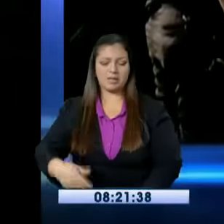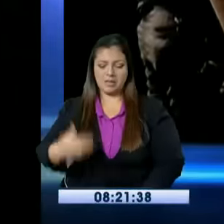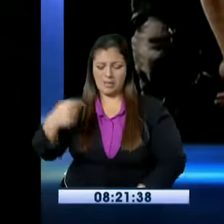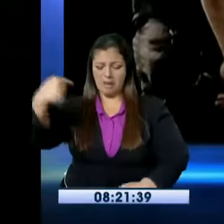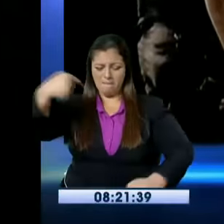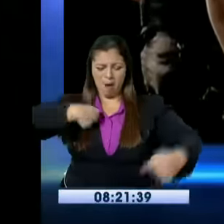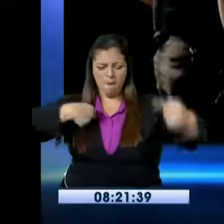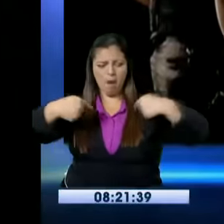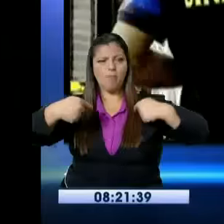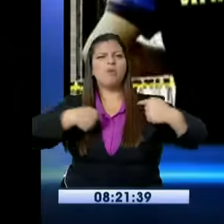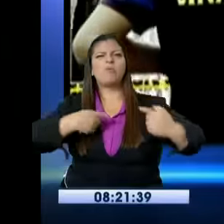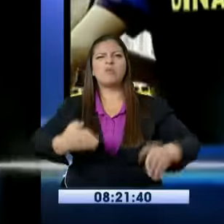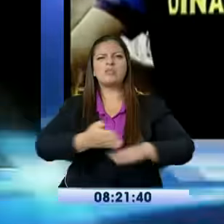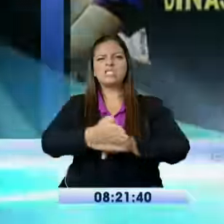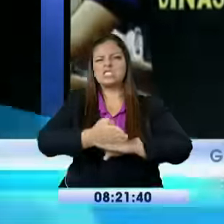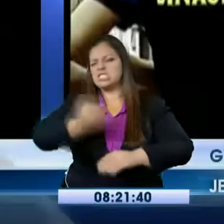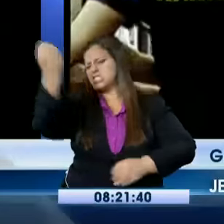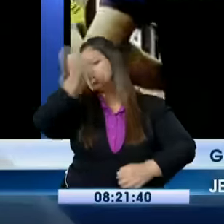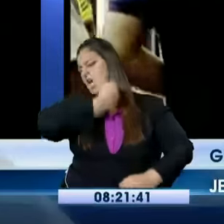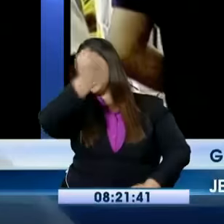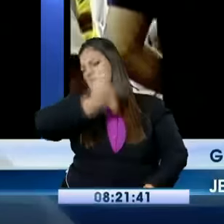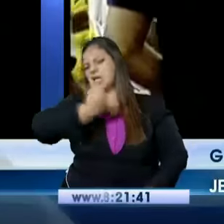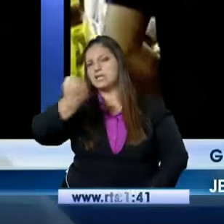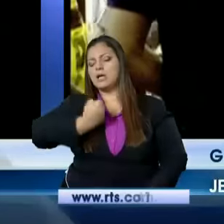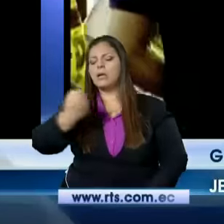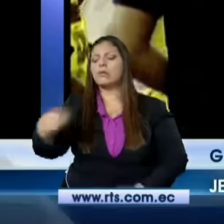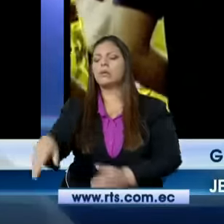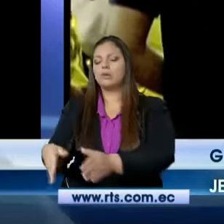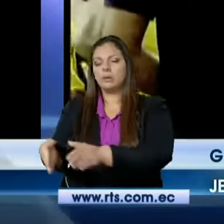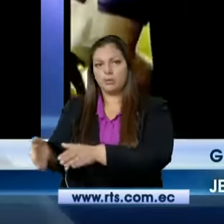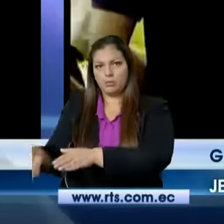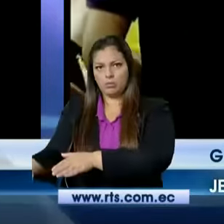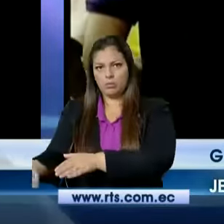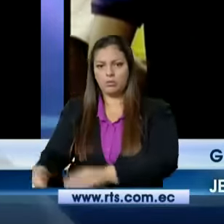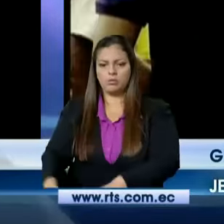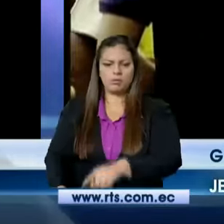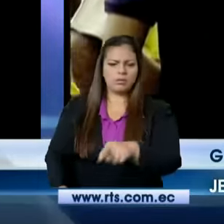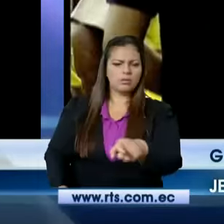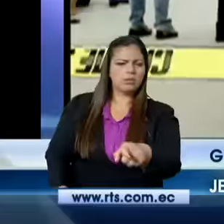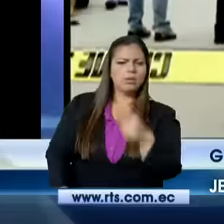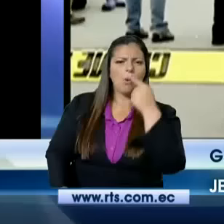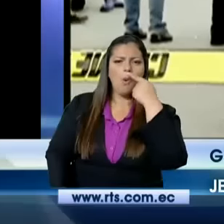arma corto pulsante, y un sujeto que se encontraba